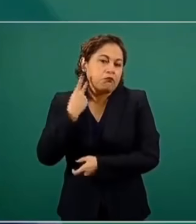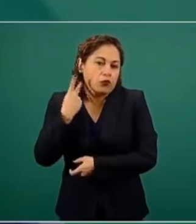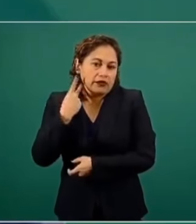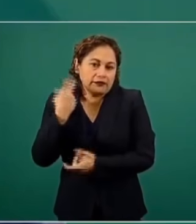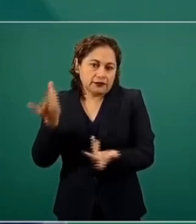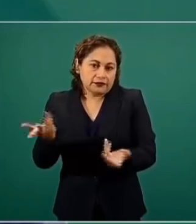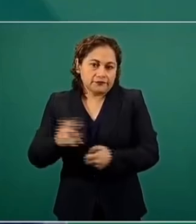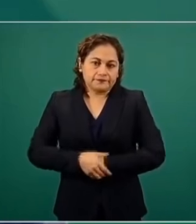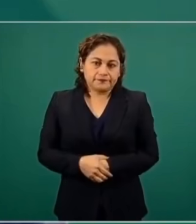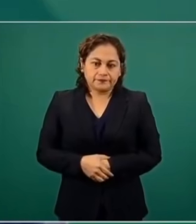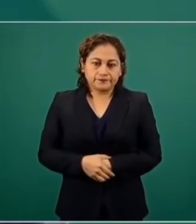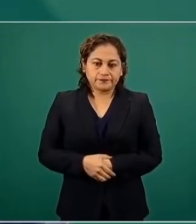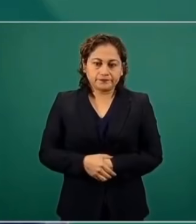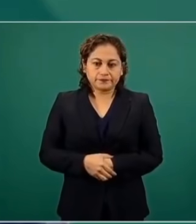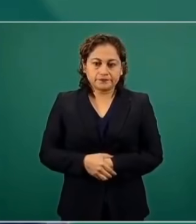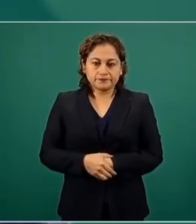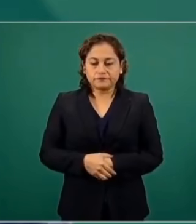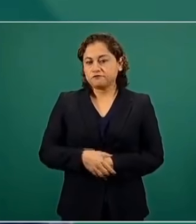No.